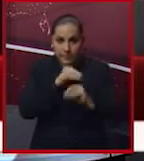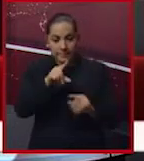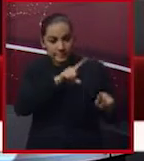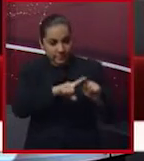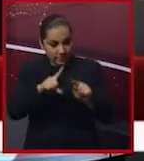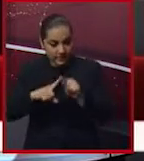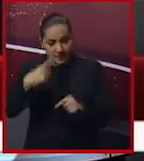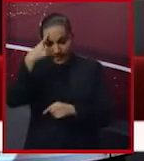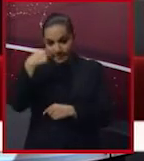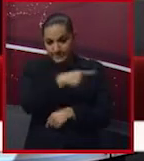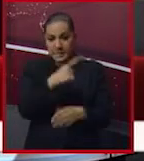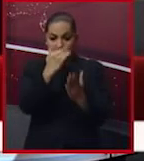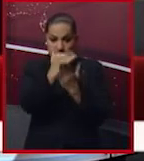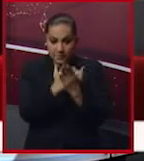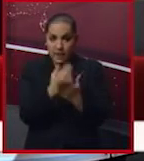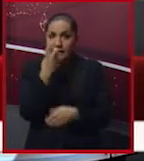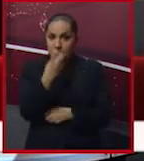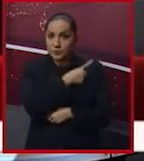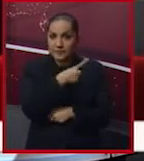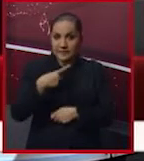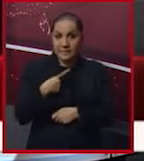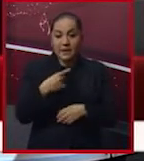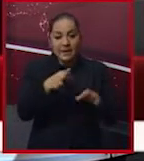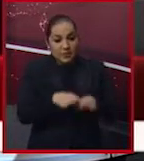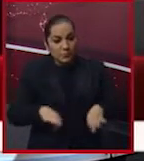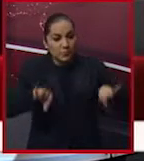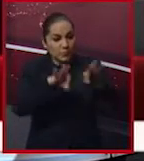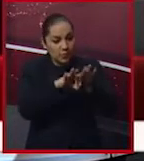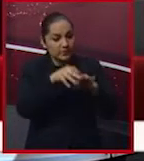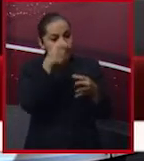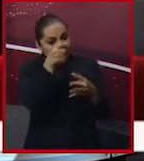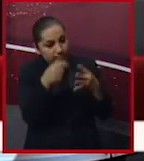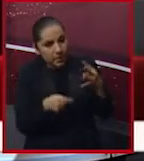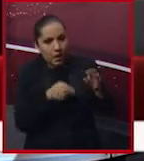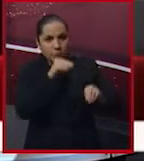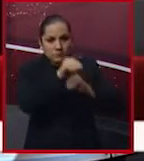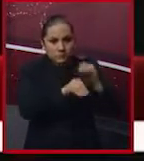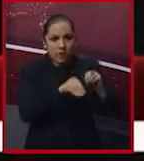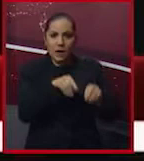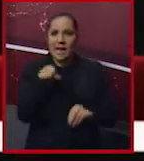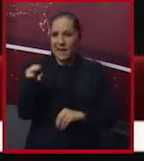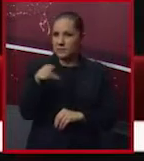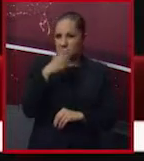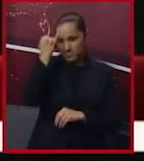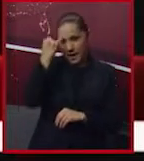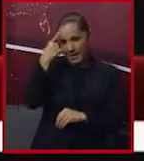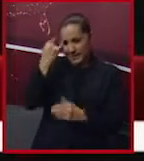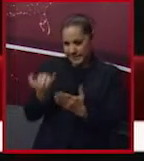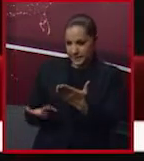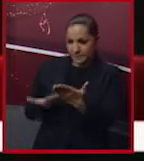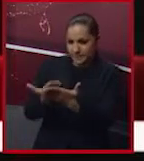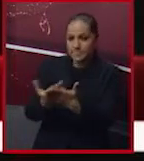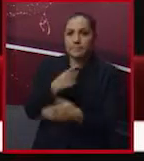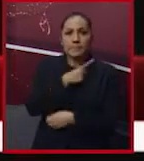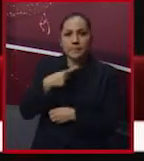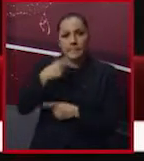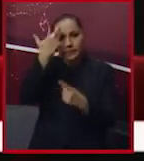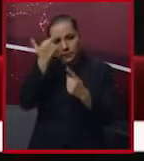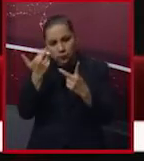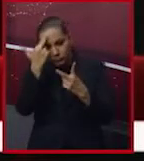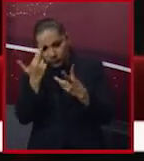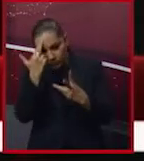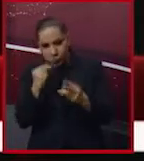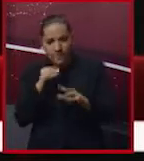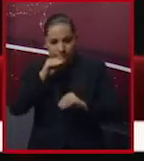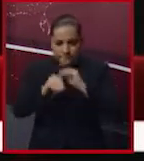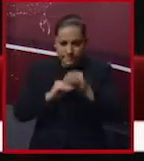usted sabe, una de las partes importantes de una iniciativa es la exposición de motivos. Es decir, ¿por qué razón resulta